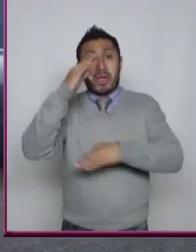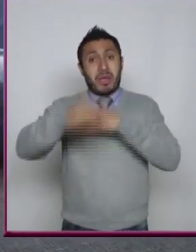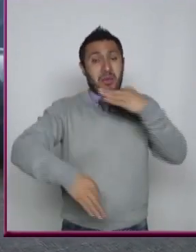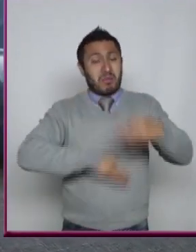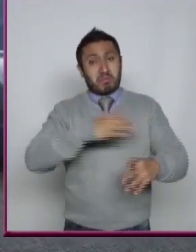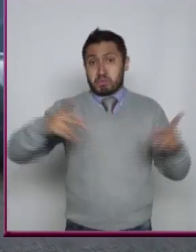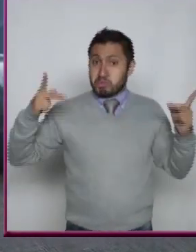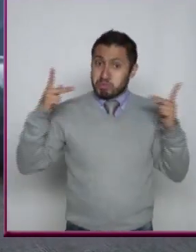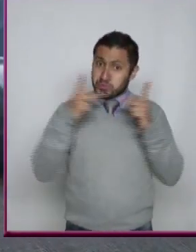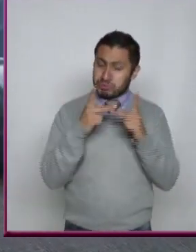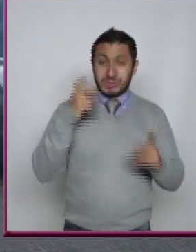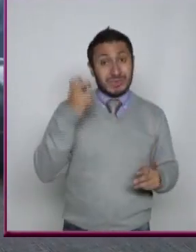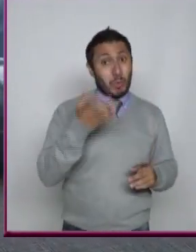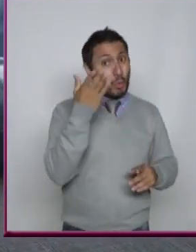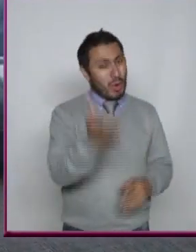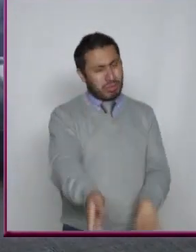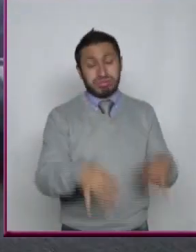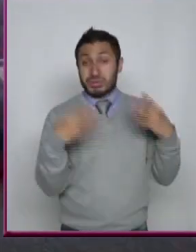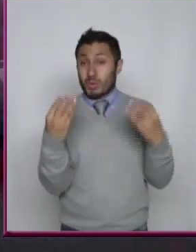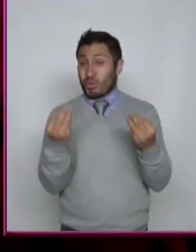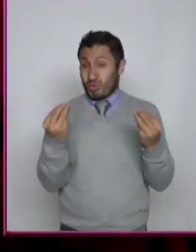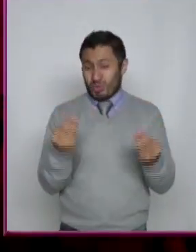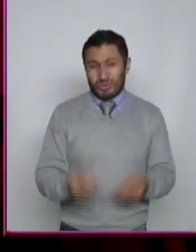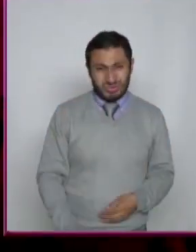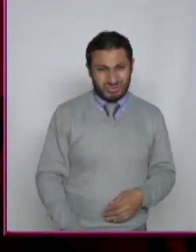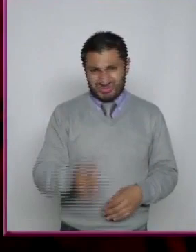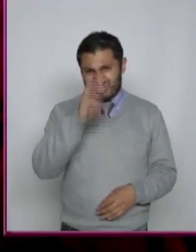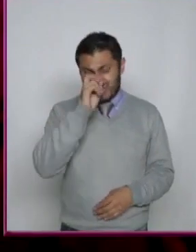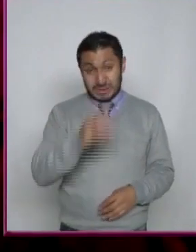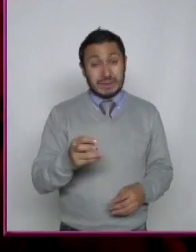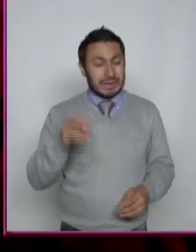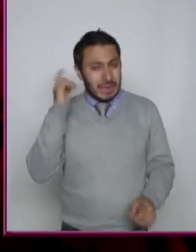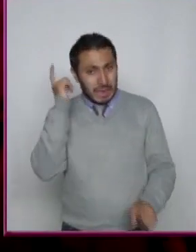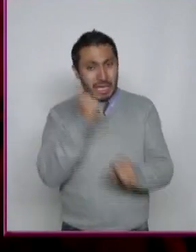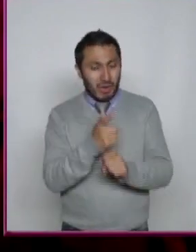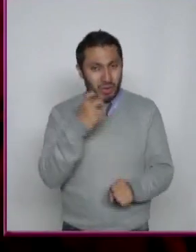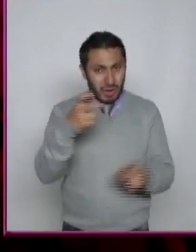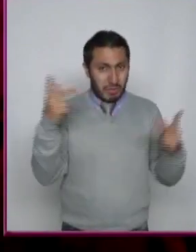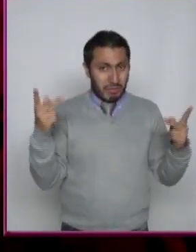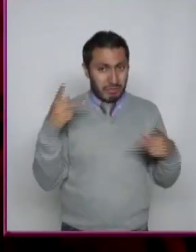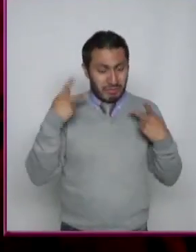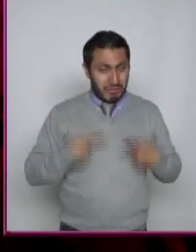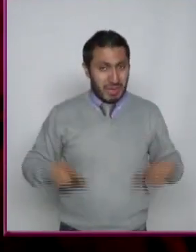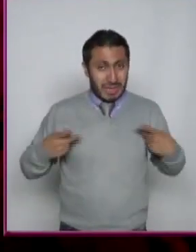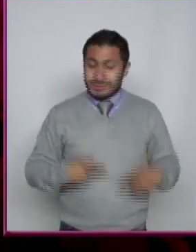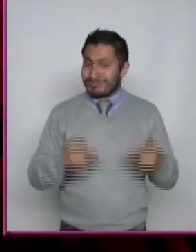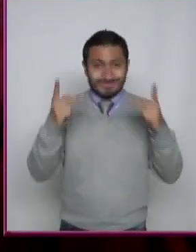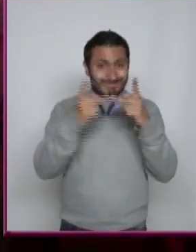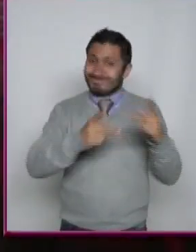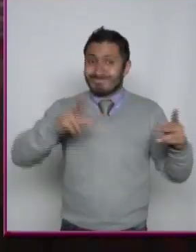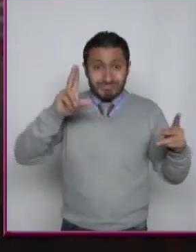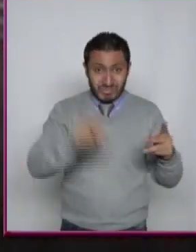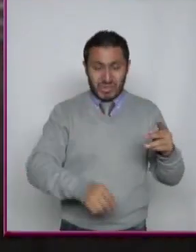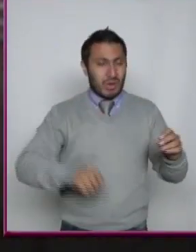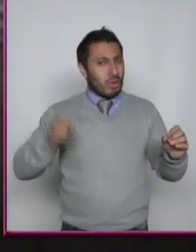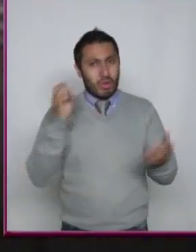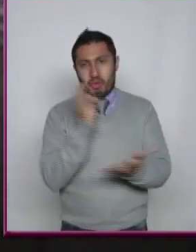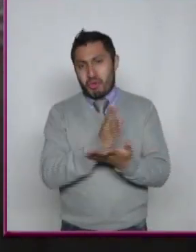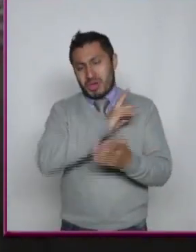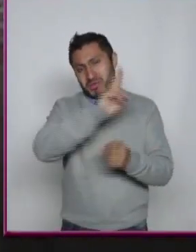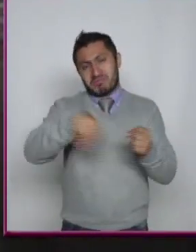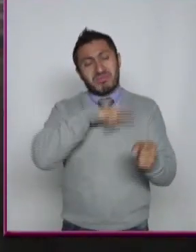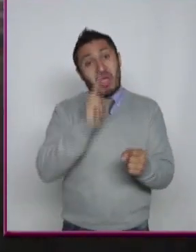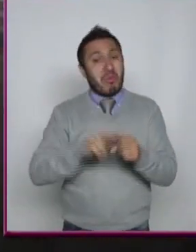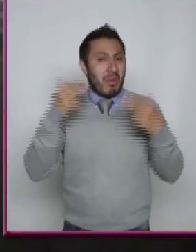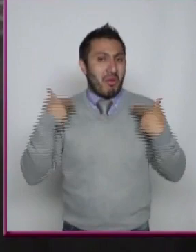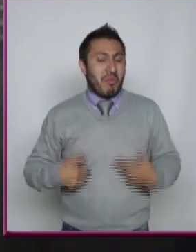eso es pedirle demasiado a una persona, y cuando nos damos cuenta que esta persona no es así, ¿no? Que es tan humana como el